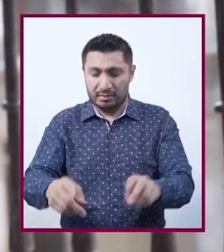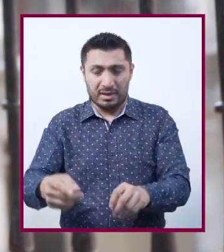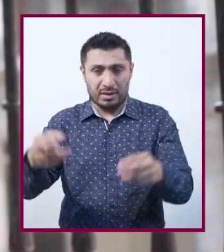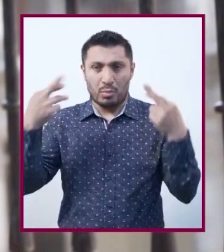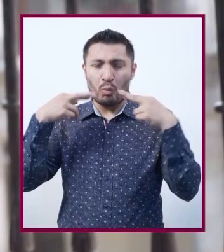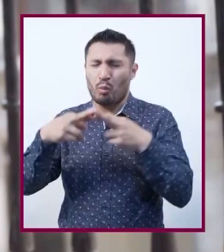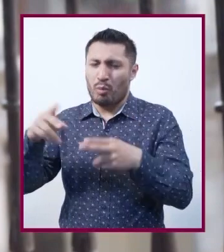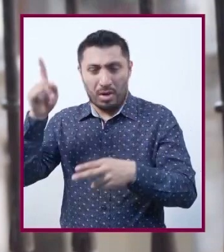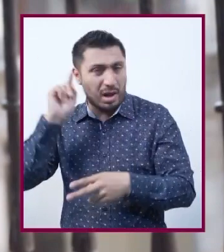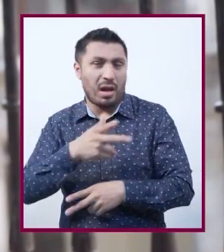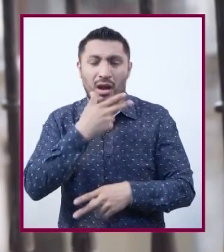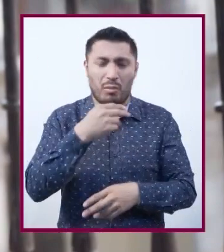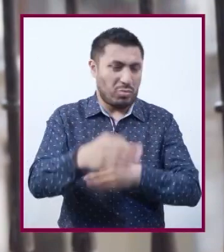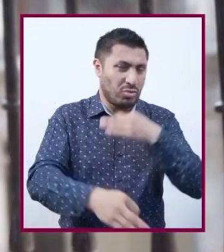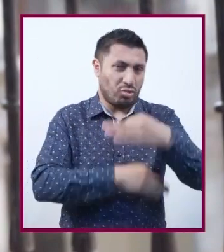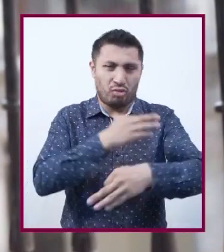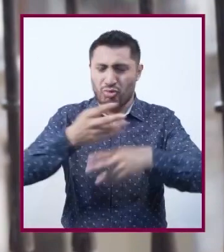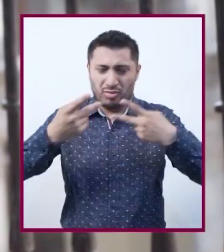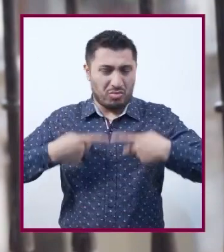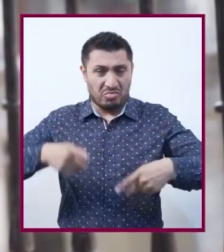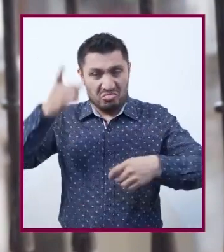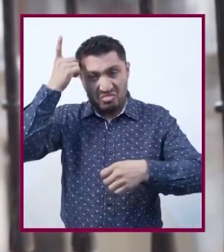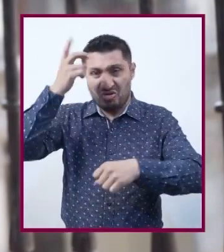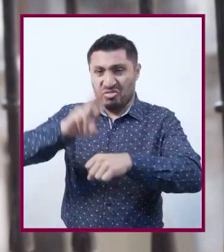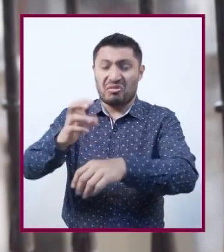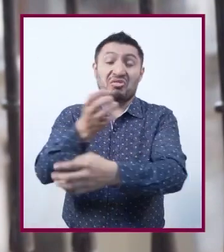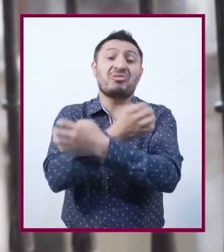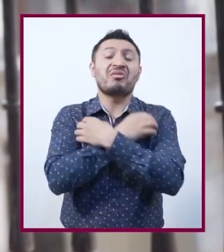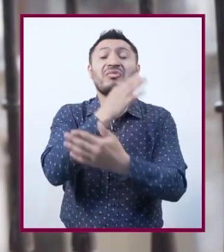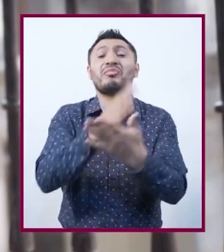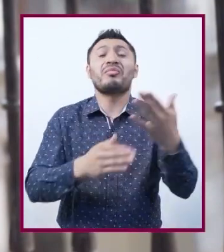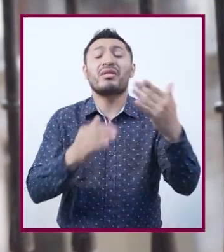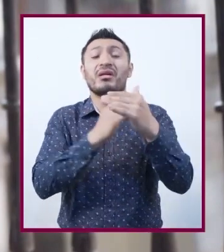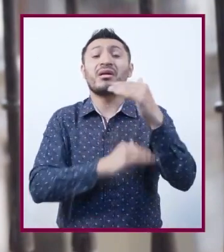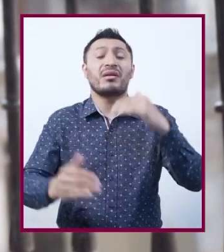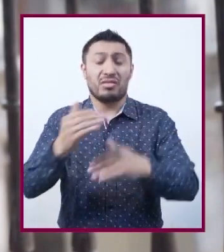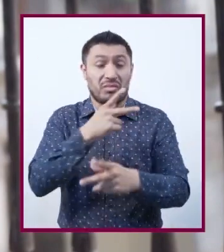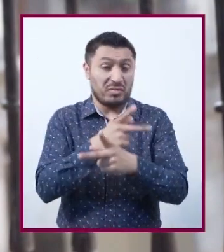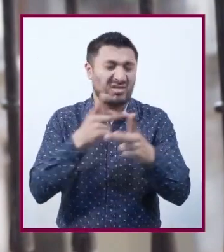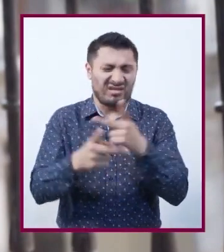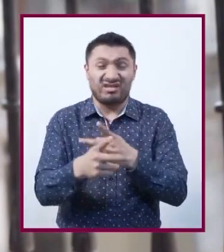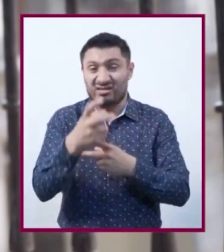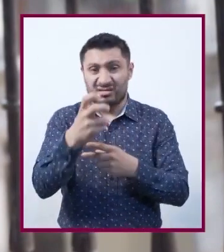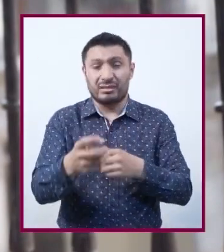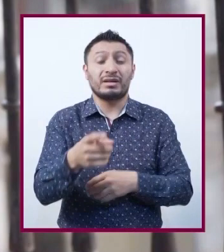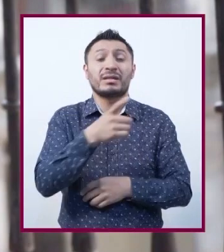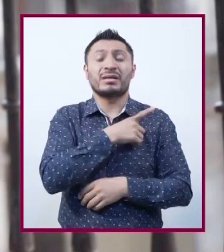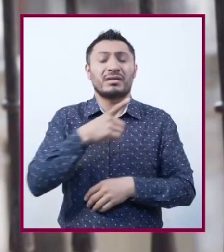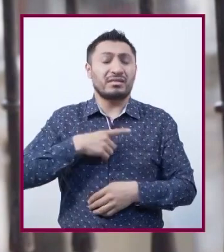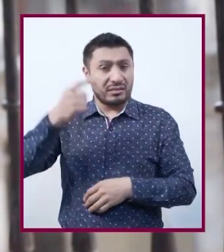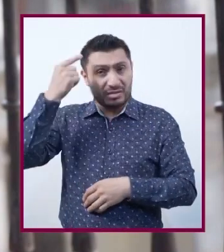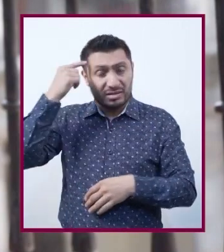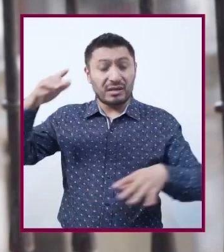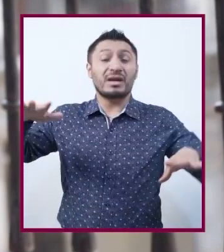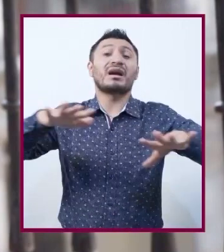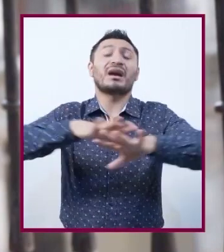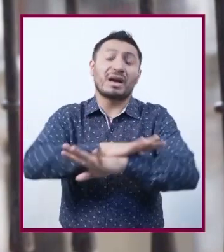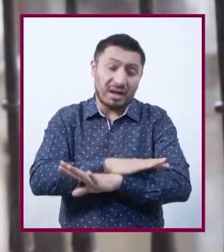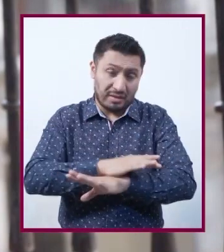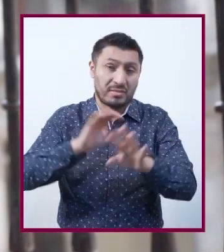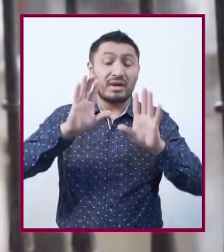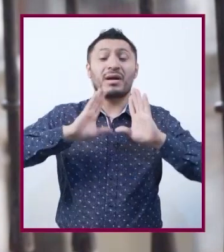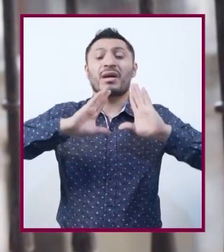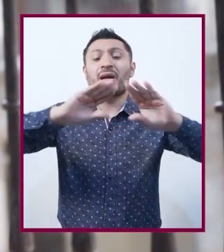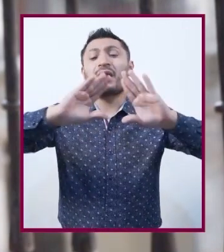las maestras, a los maestros, a todo el cuerpo directivo de educación media superior. Tenemos que cambiar la lógica de la